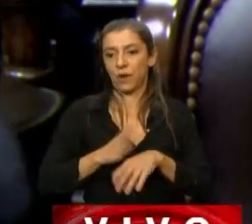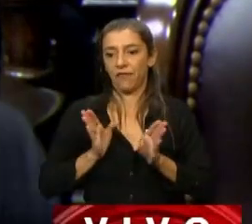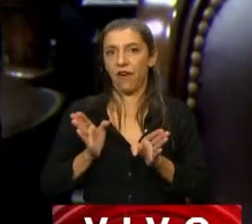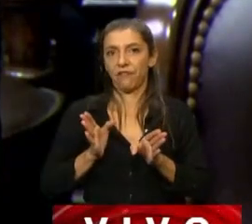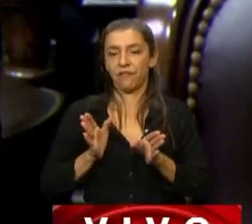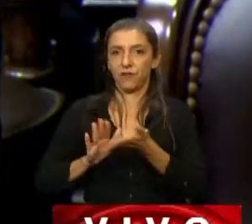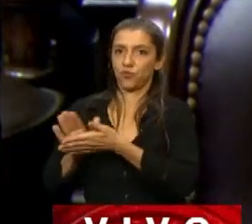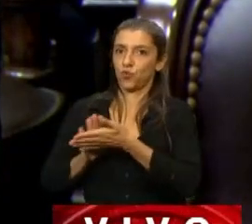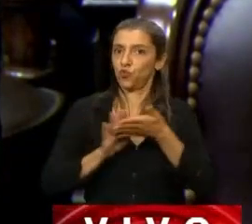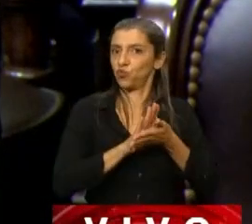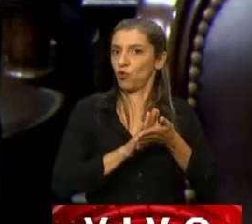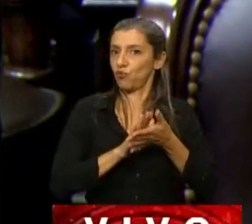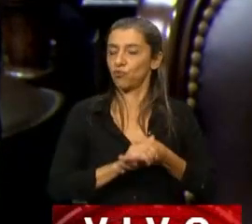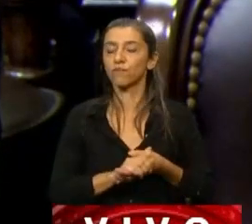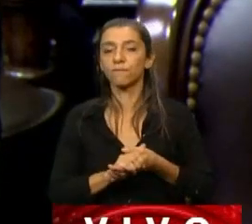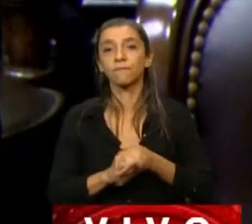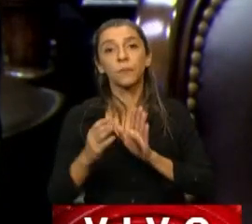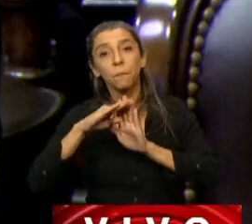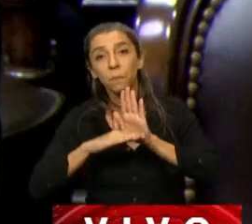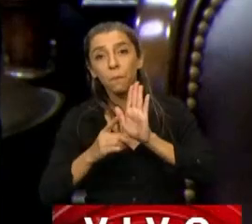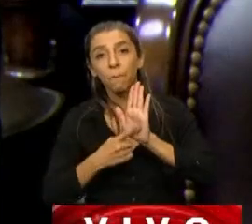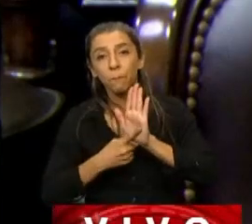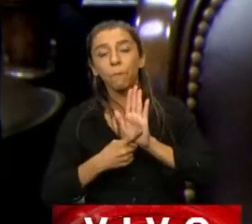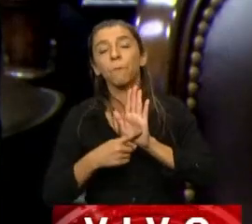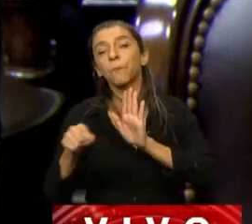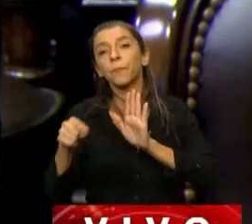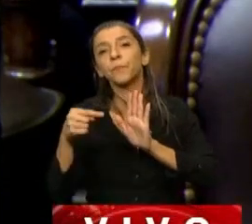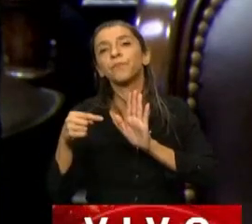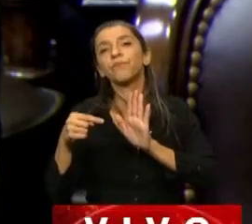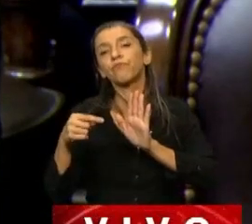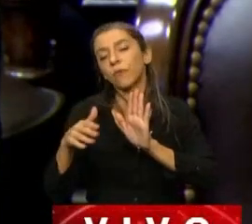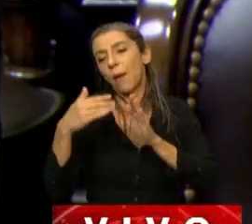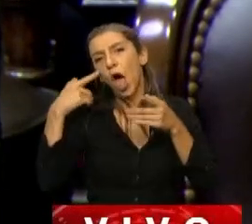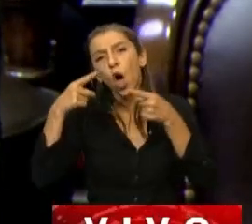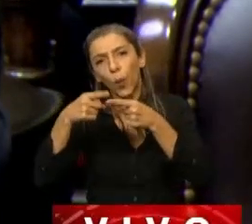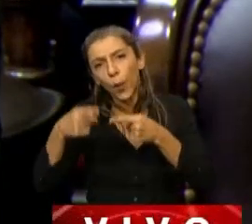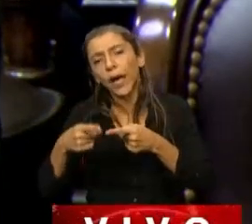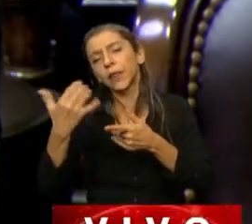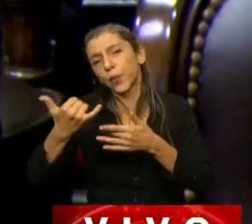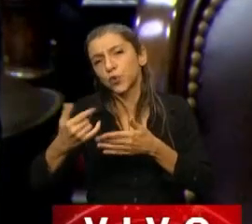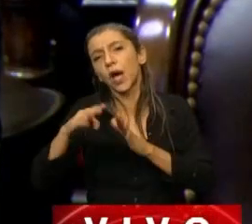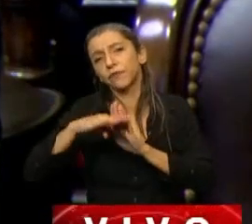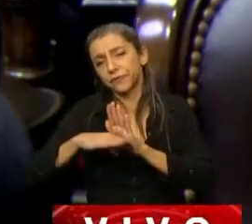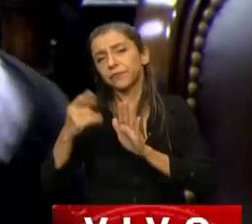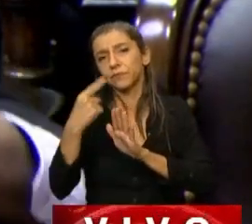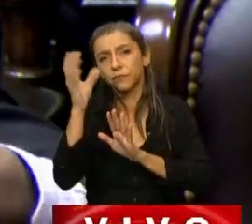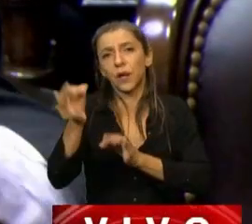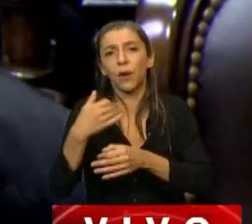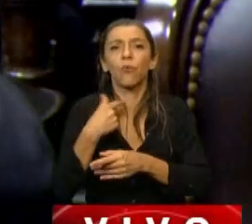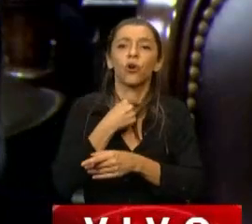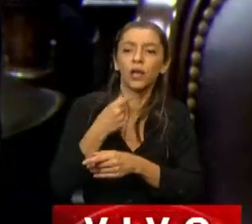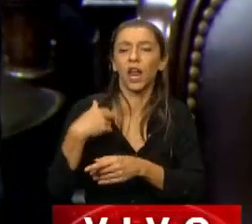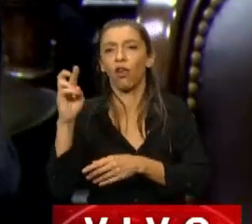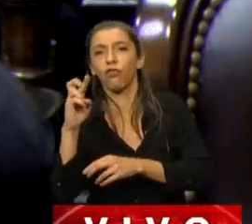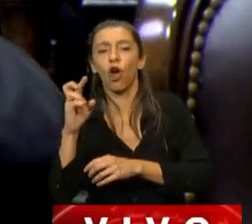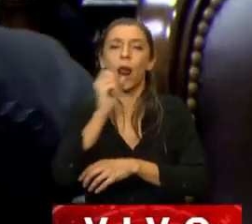Cada una de las medidas que está presente en el programa de las metas tiene una razón de ser. Mantener un dólar competitivo para acumular